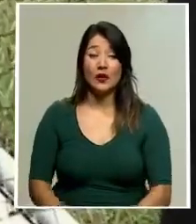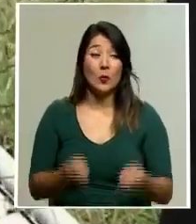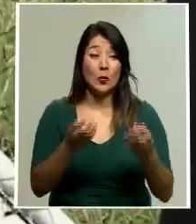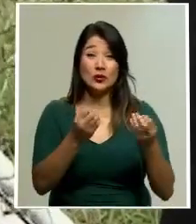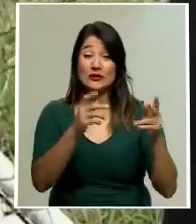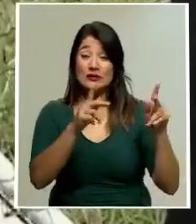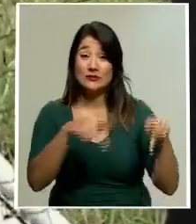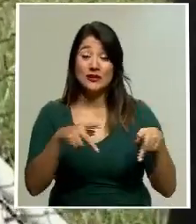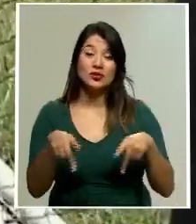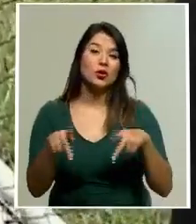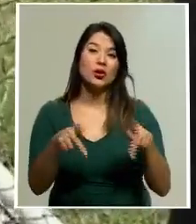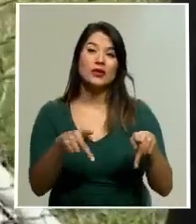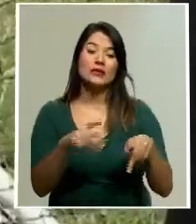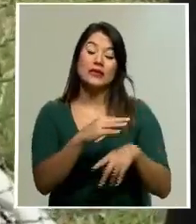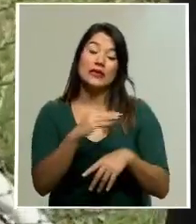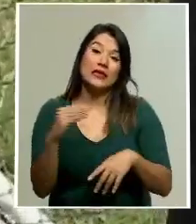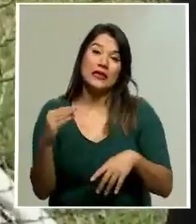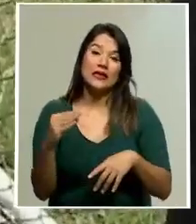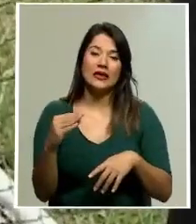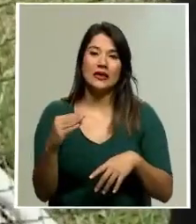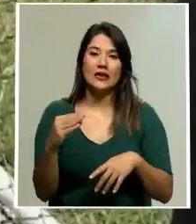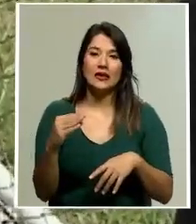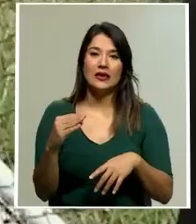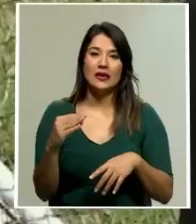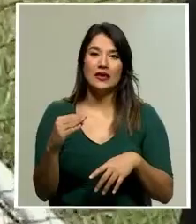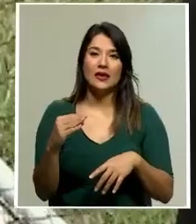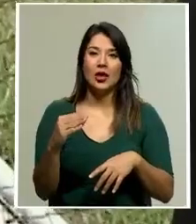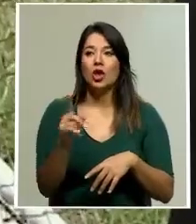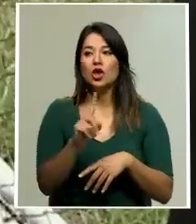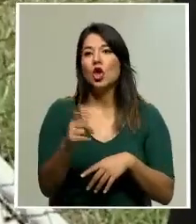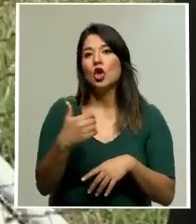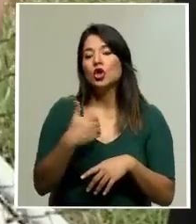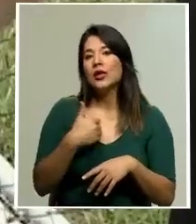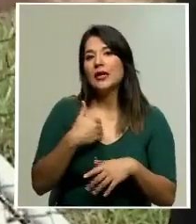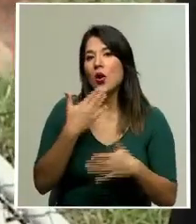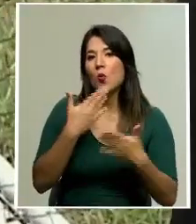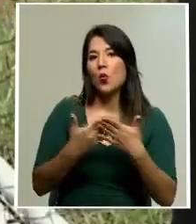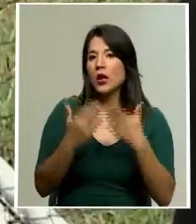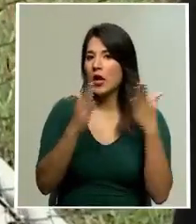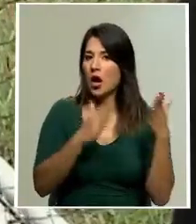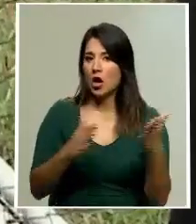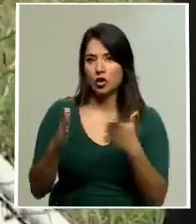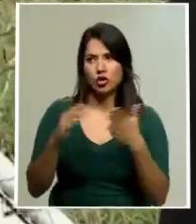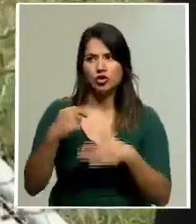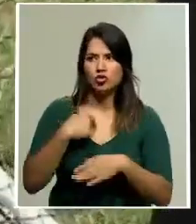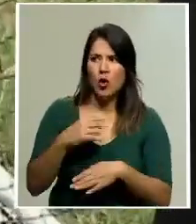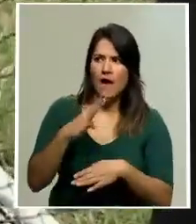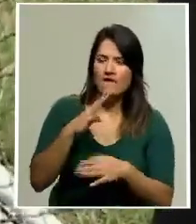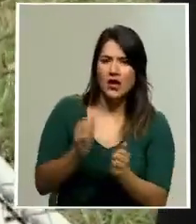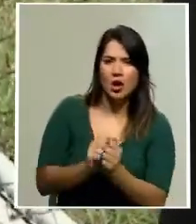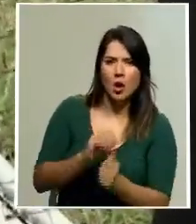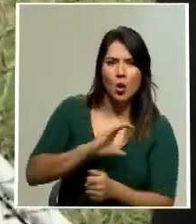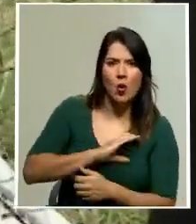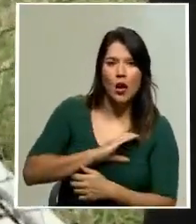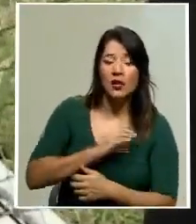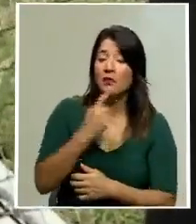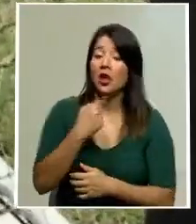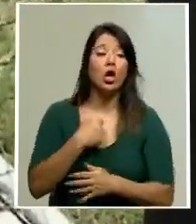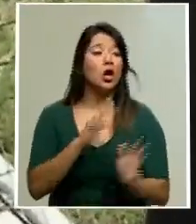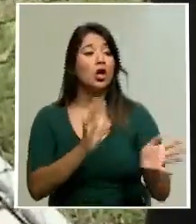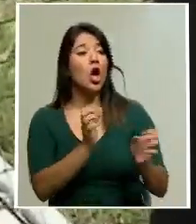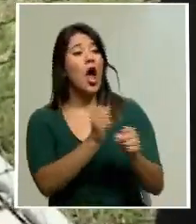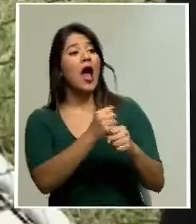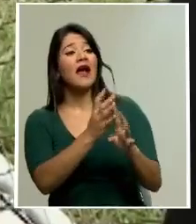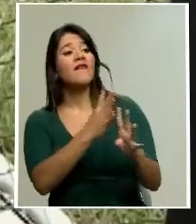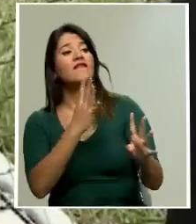cientos de personas y pues no había una logística, porque yo vine, hablé con el guarda y todo el asunto, y no, nada más